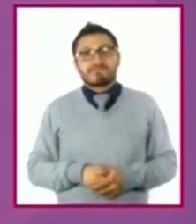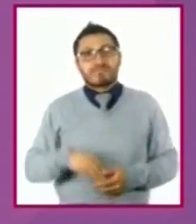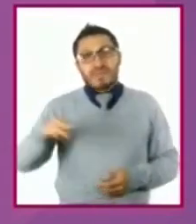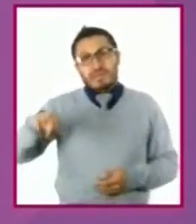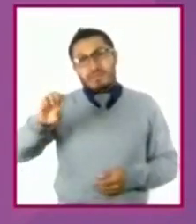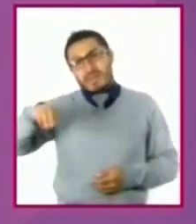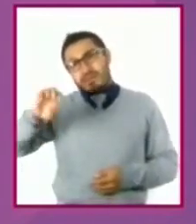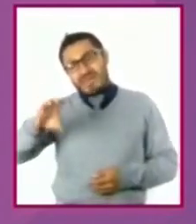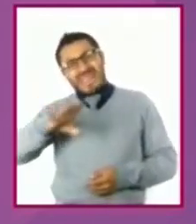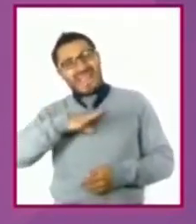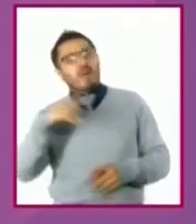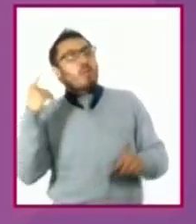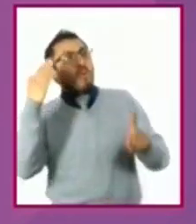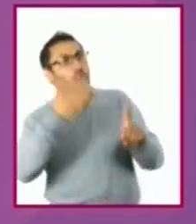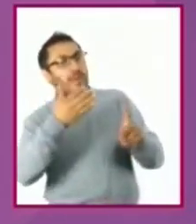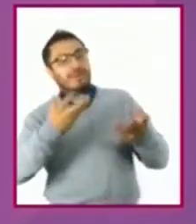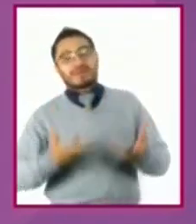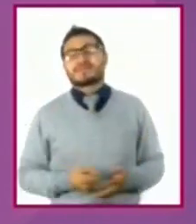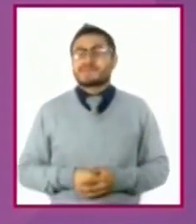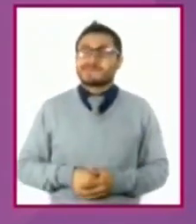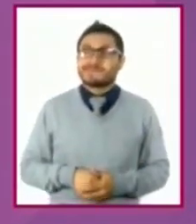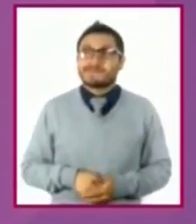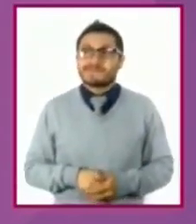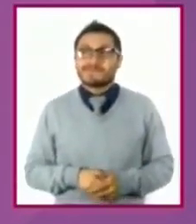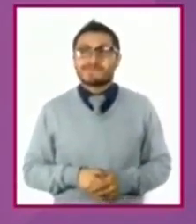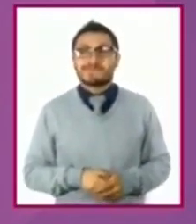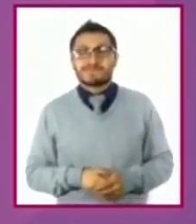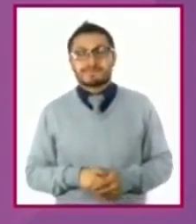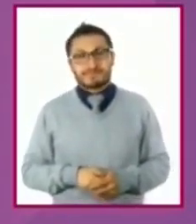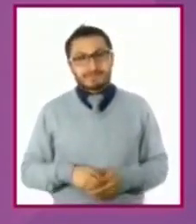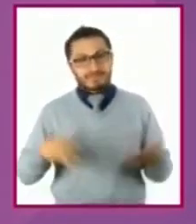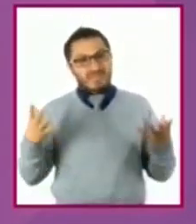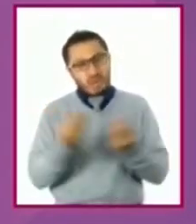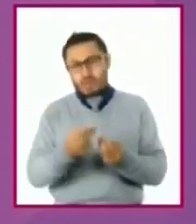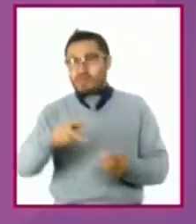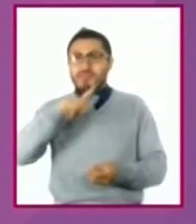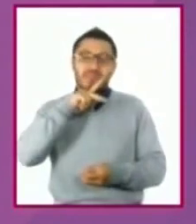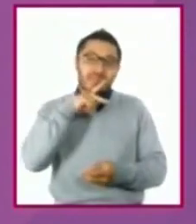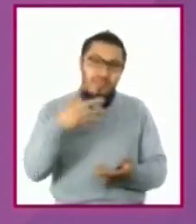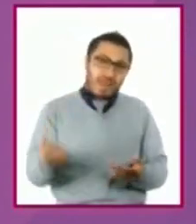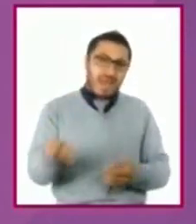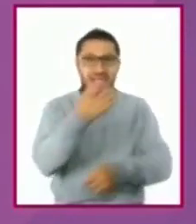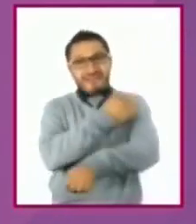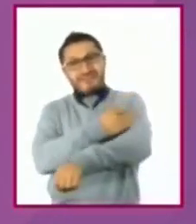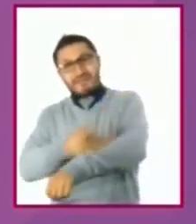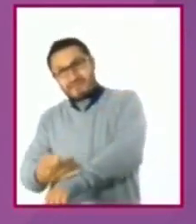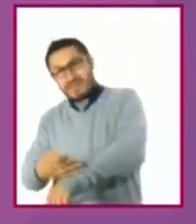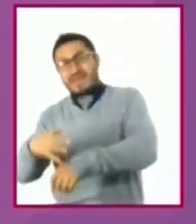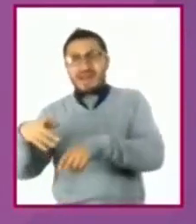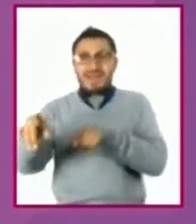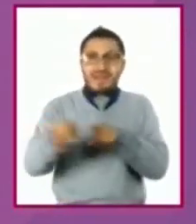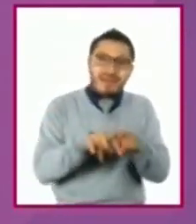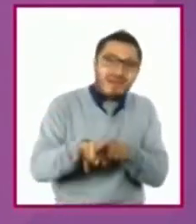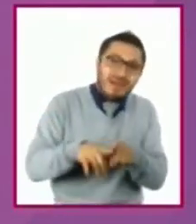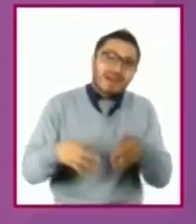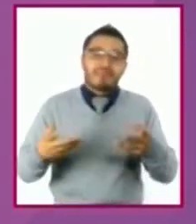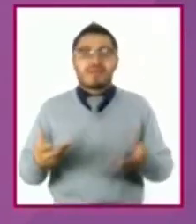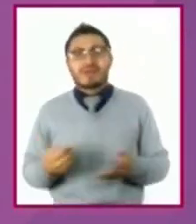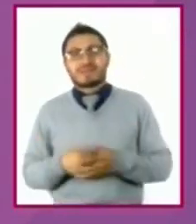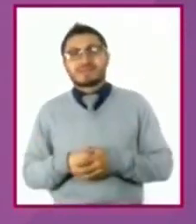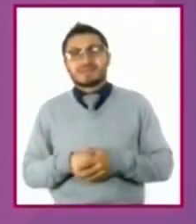Meme tenía la intención de estar con su papá, con su familia, con su hermano.